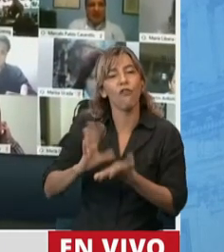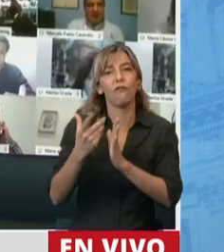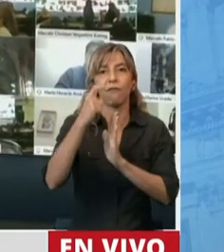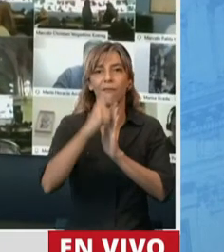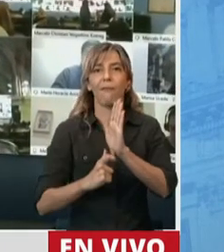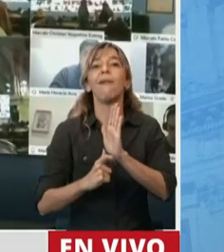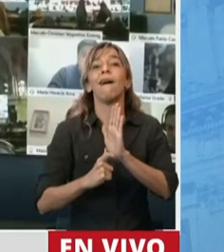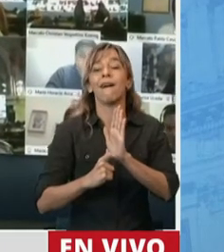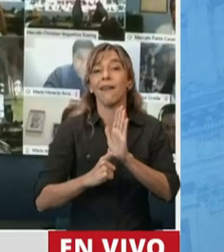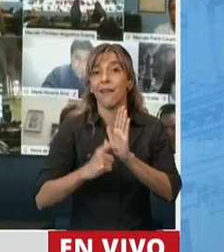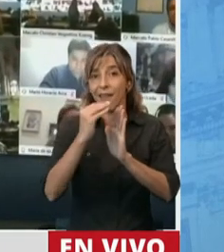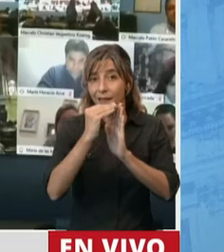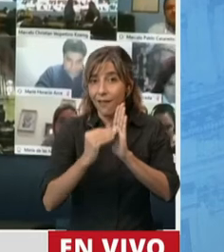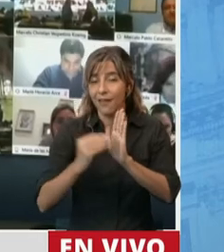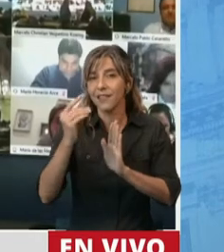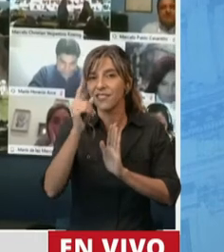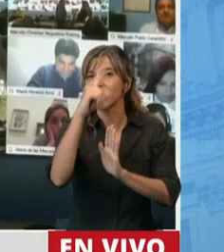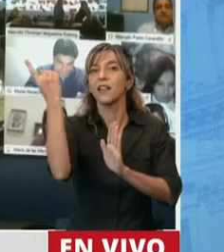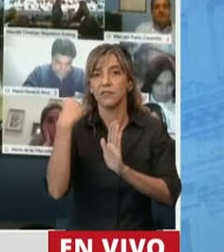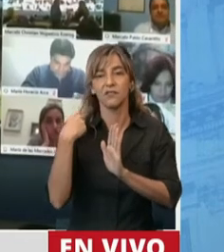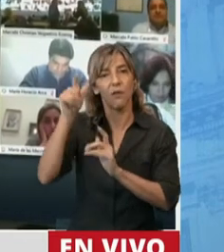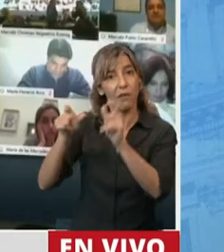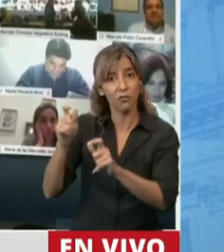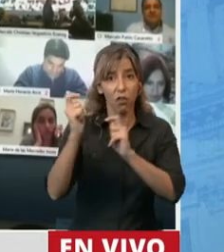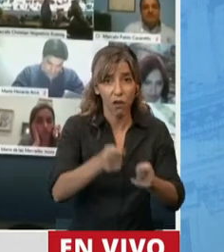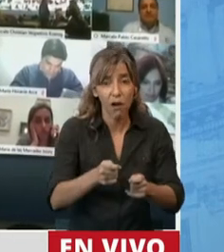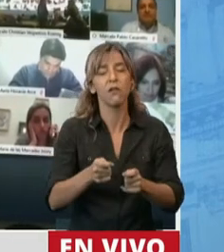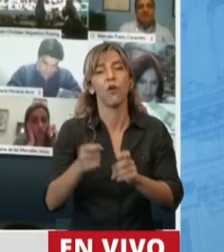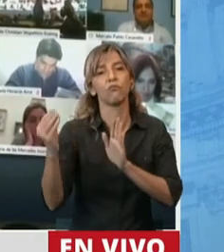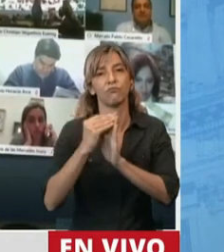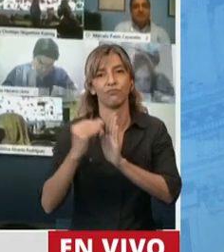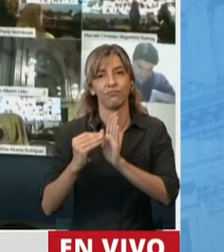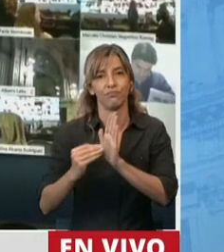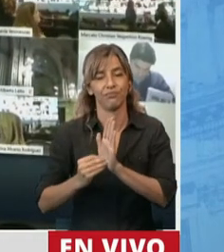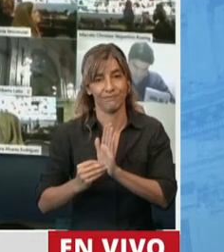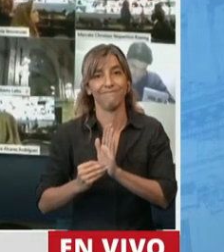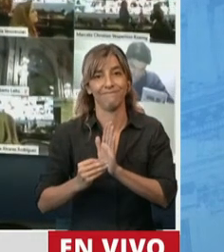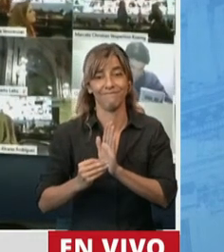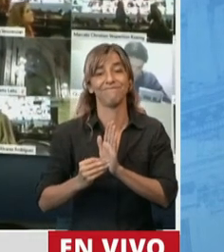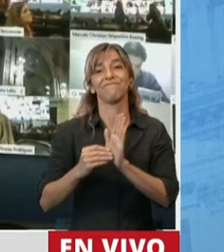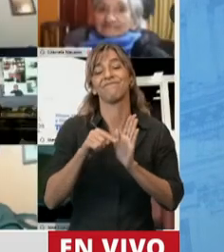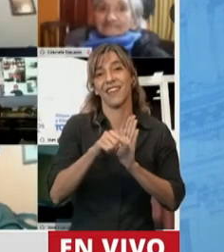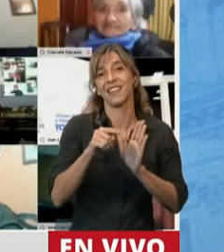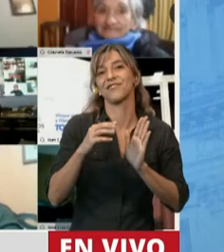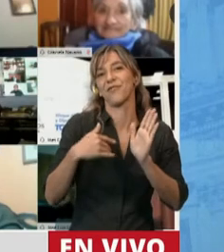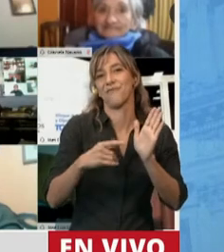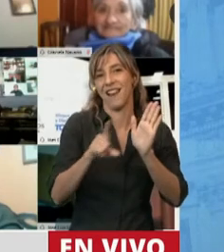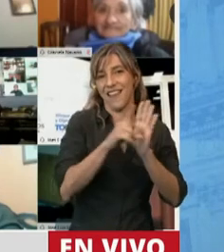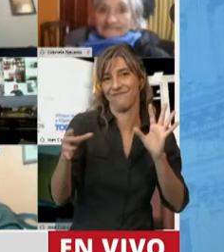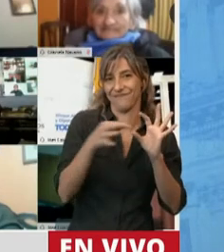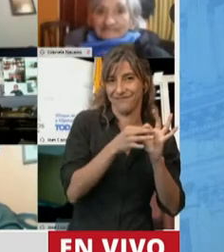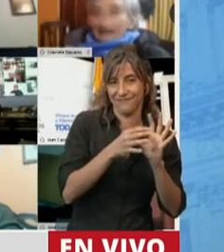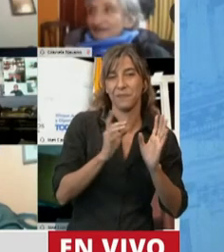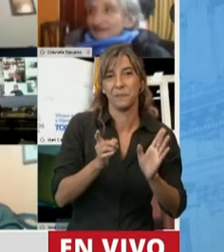nacional de donantes que va a llevar adelante la autoridad de aplicación de la presente ley. Ese registro es el que nos va a servir para